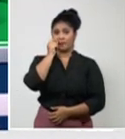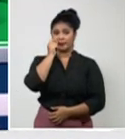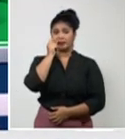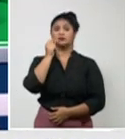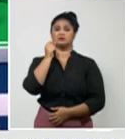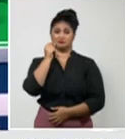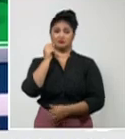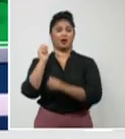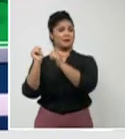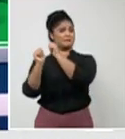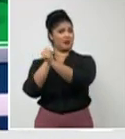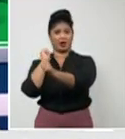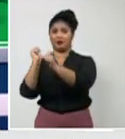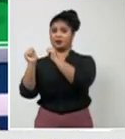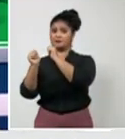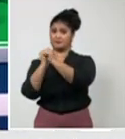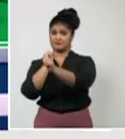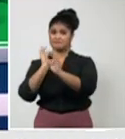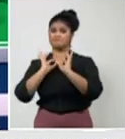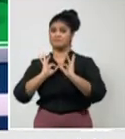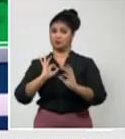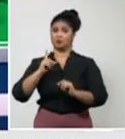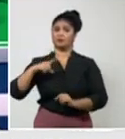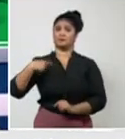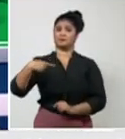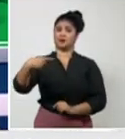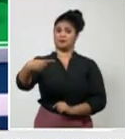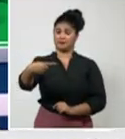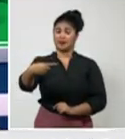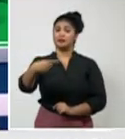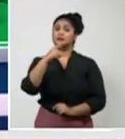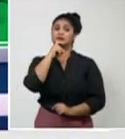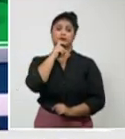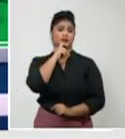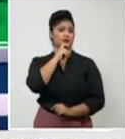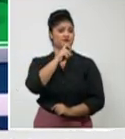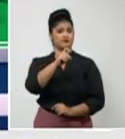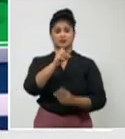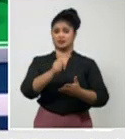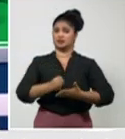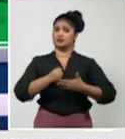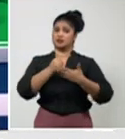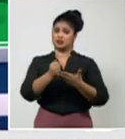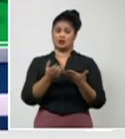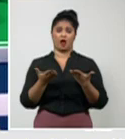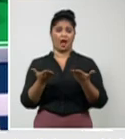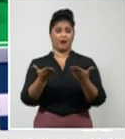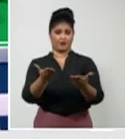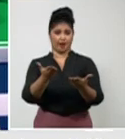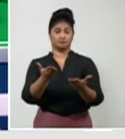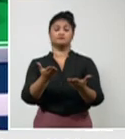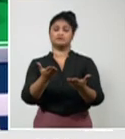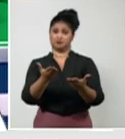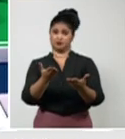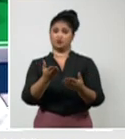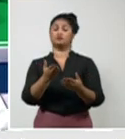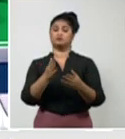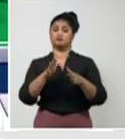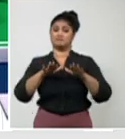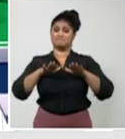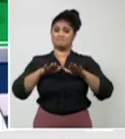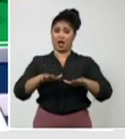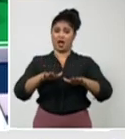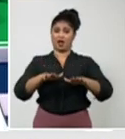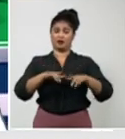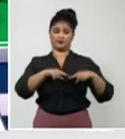se siguieron haciendo cada vez más severas, de más difícil manejo ventilatorio, y lamentablemente hace una parada cardíaca